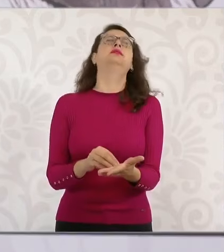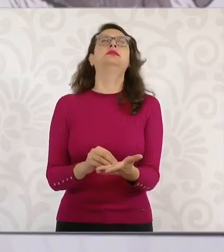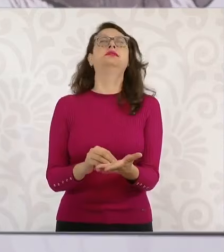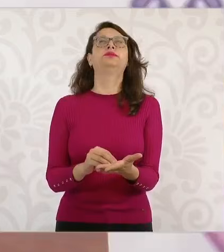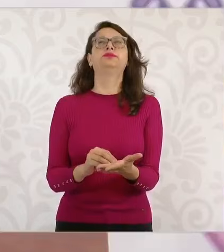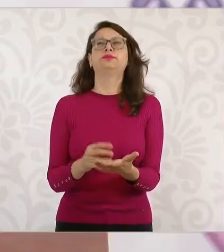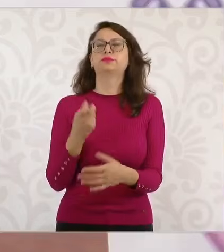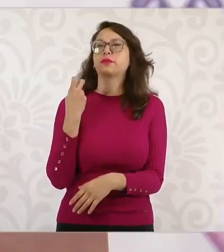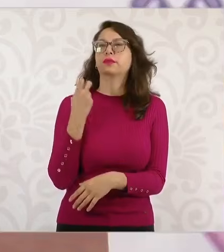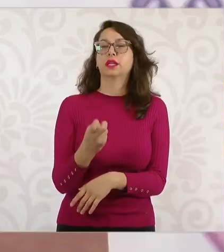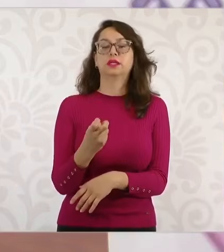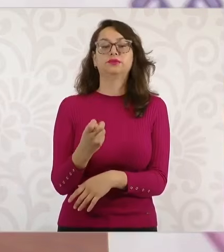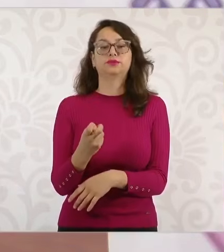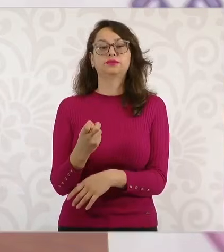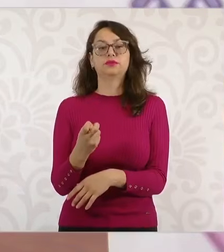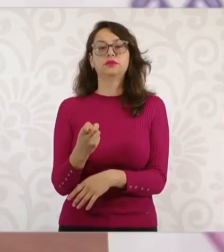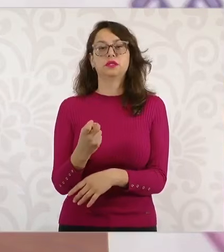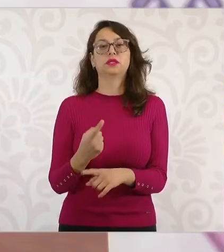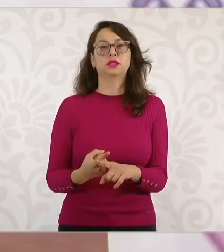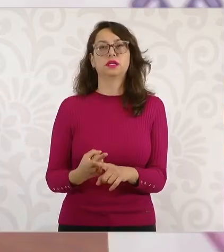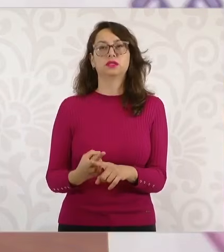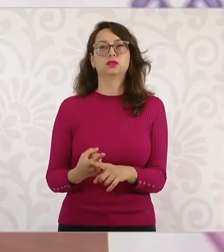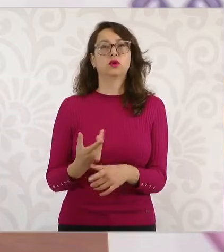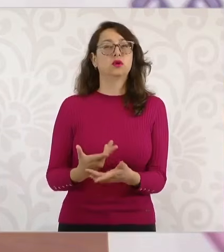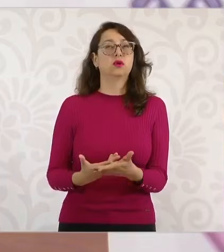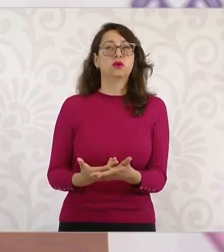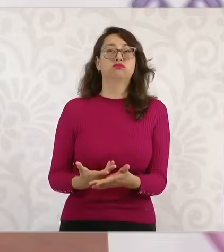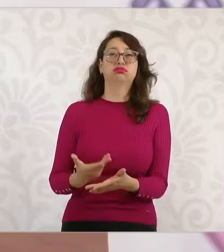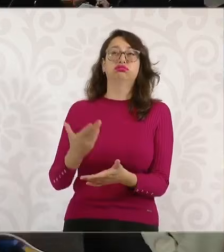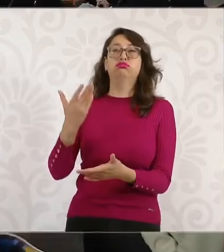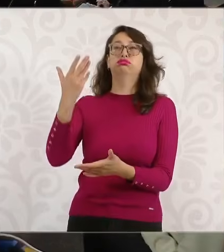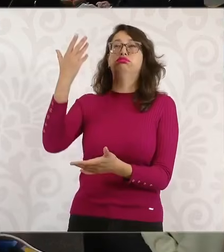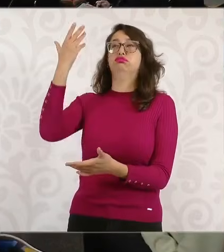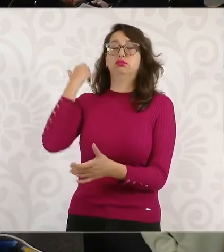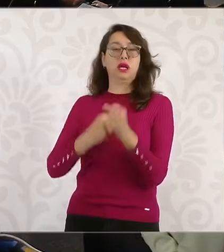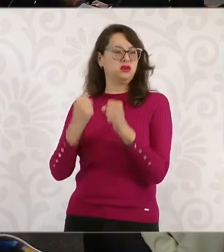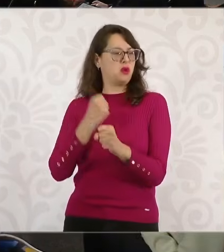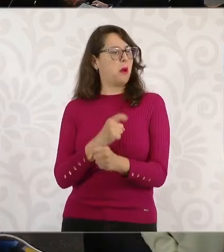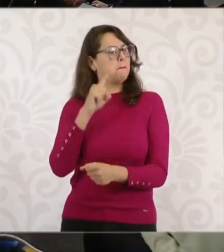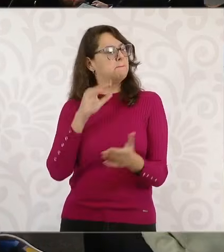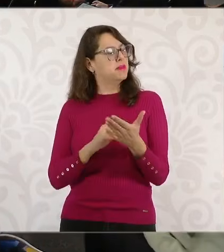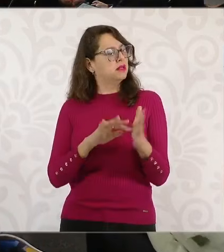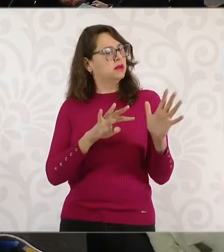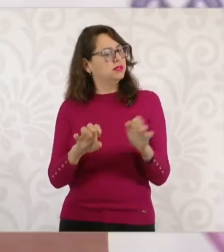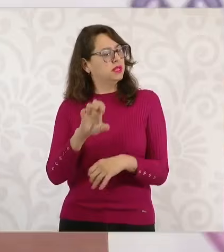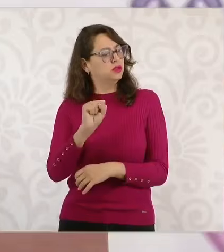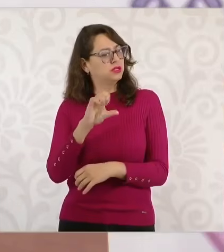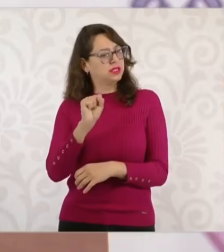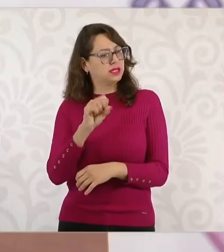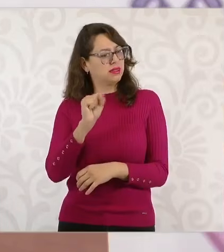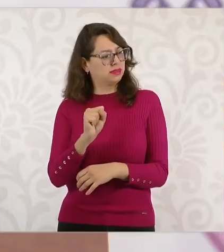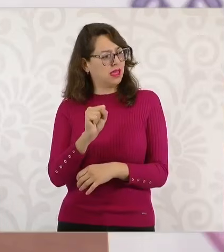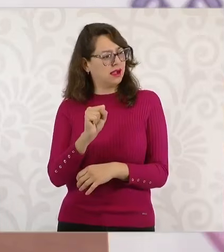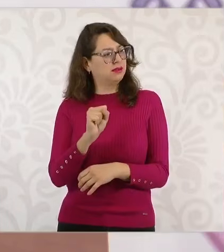desde yo creo que es desde el 60 ya de López Mateos, pero a ver si me checan de cuándo fue esa, que la